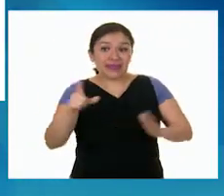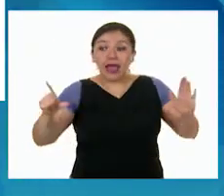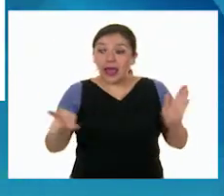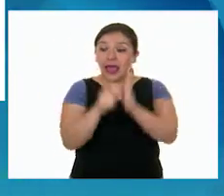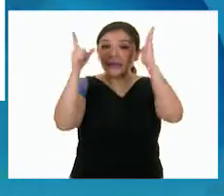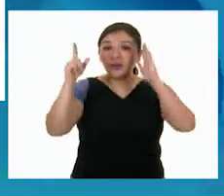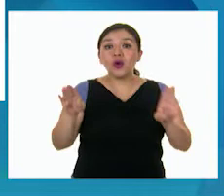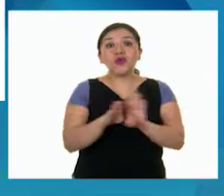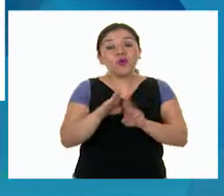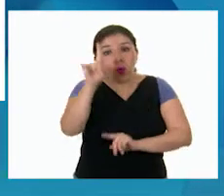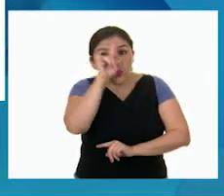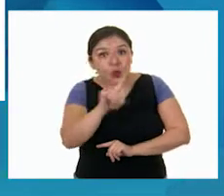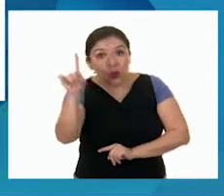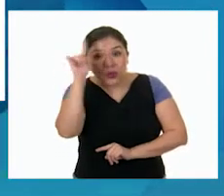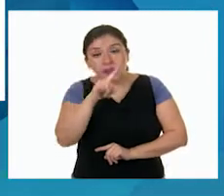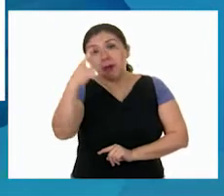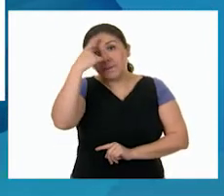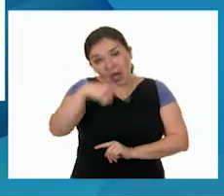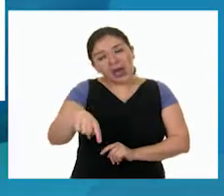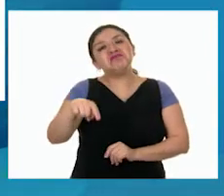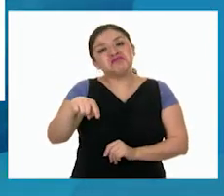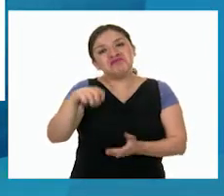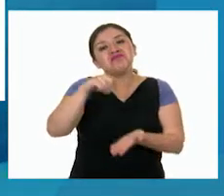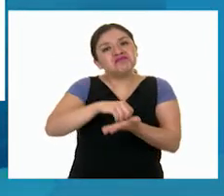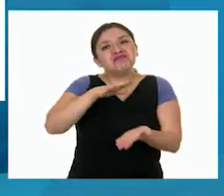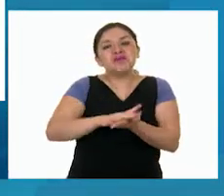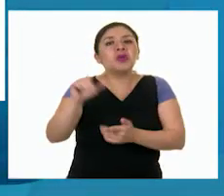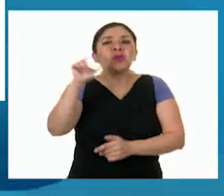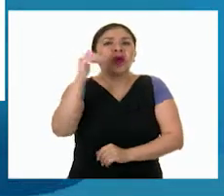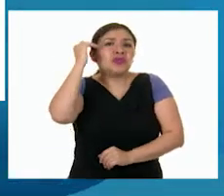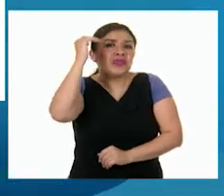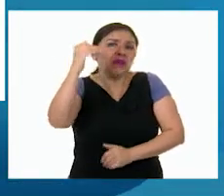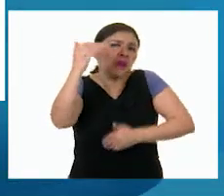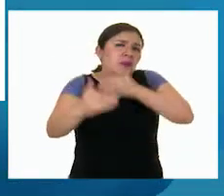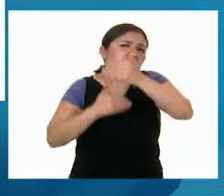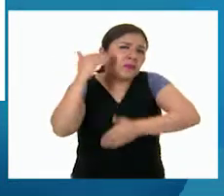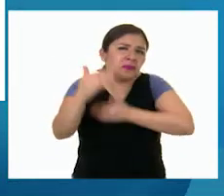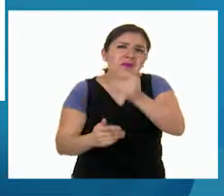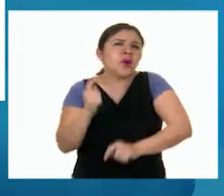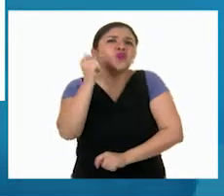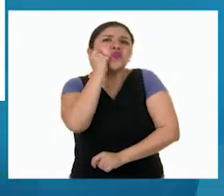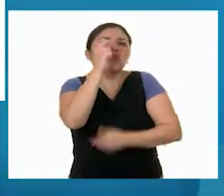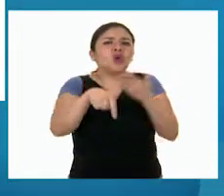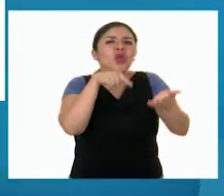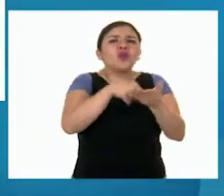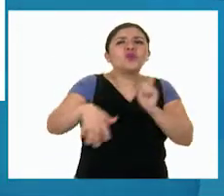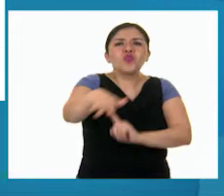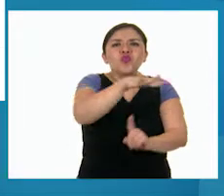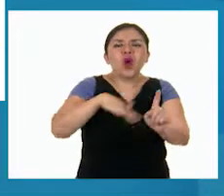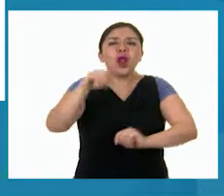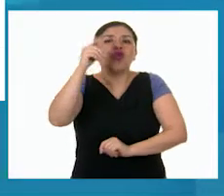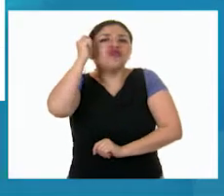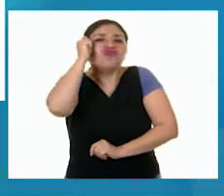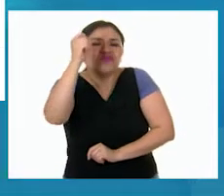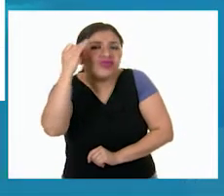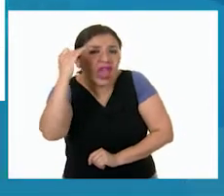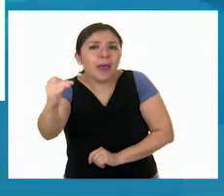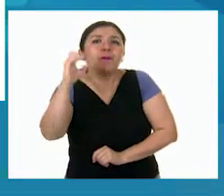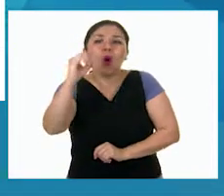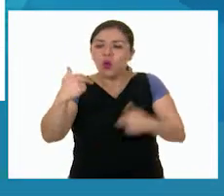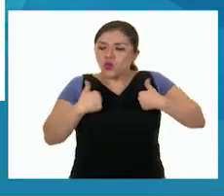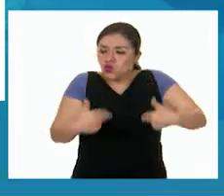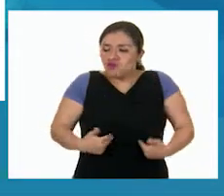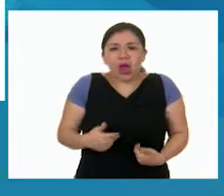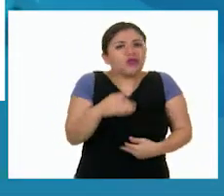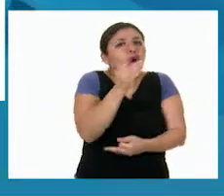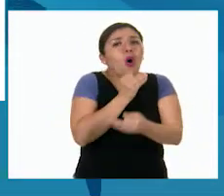enseñanza o moraleja que aplica a cualquier época, a cualquier región y también a cualquier ser humano,